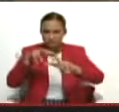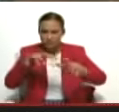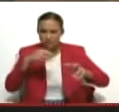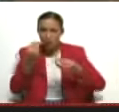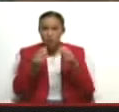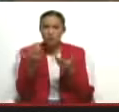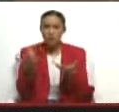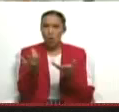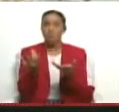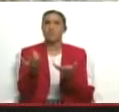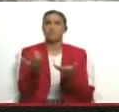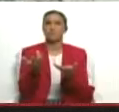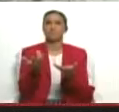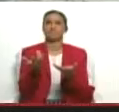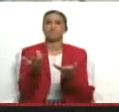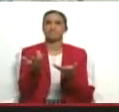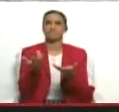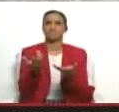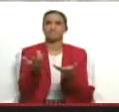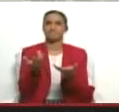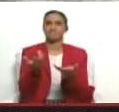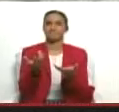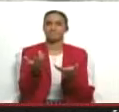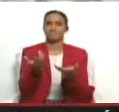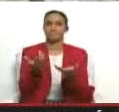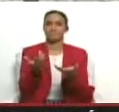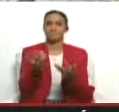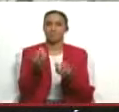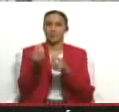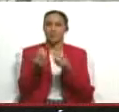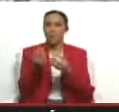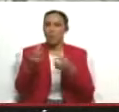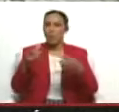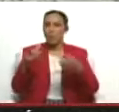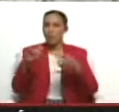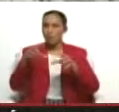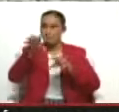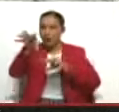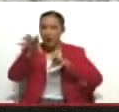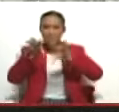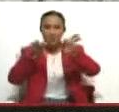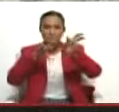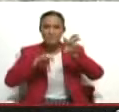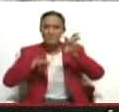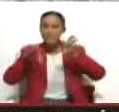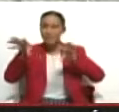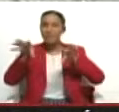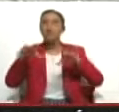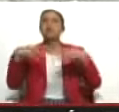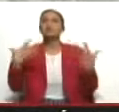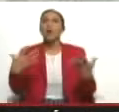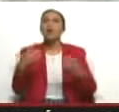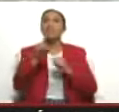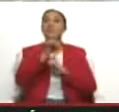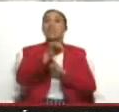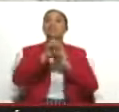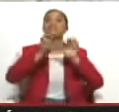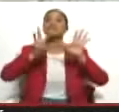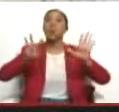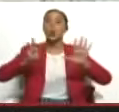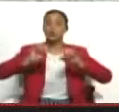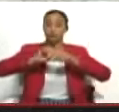la Cruz Roja esto que tiene que ver con proteger refugiados porque usted tiene que tener 18 mapas